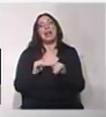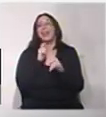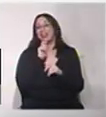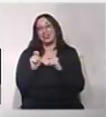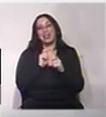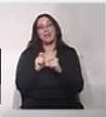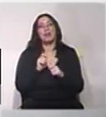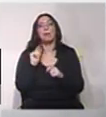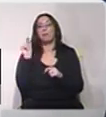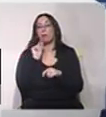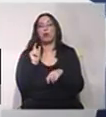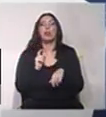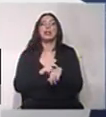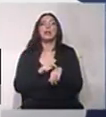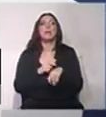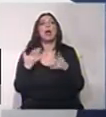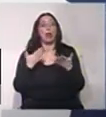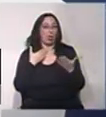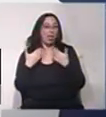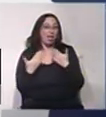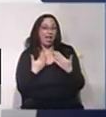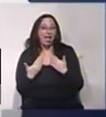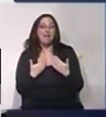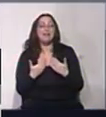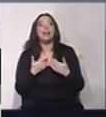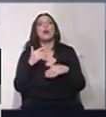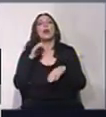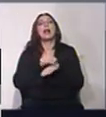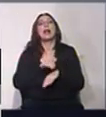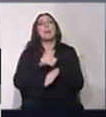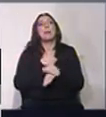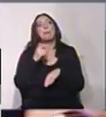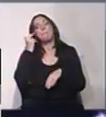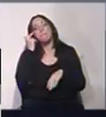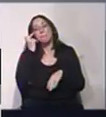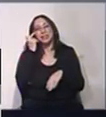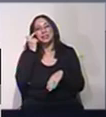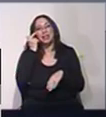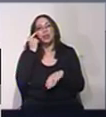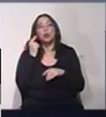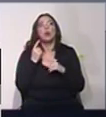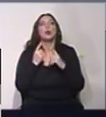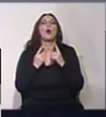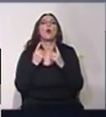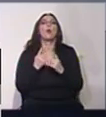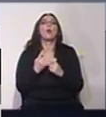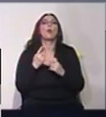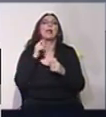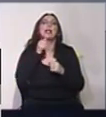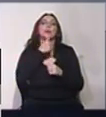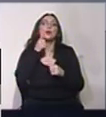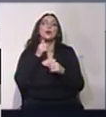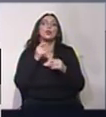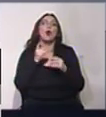tenemos un poco tiempo. Ahora vamos a hablar, ¿no?, con responsables que están pensando una solución integral o